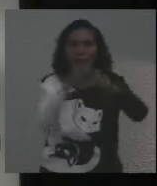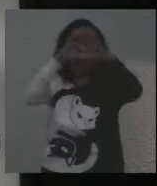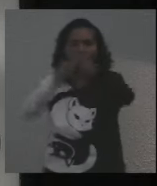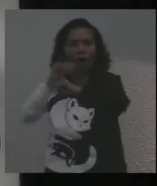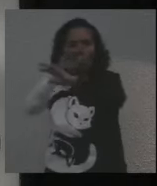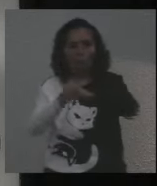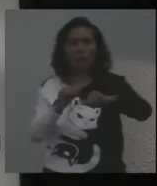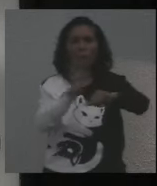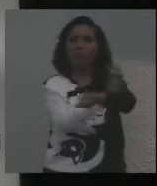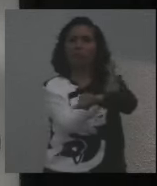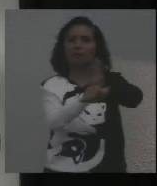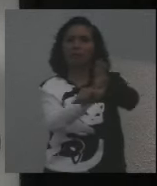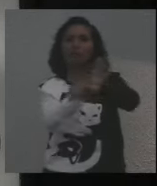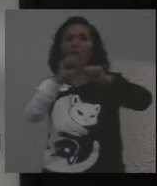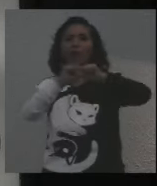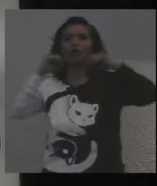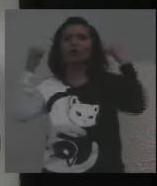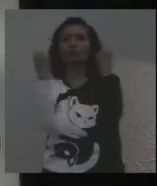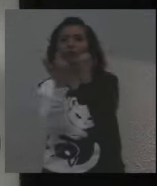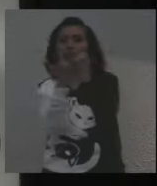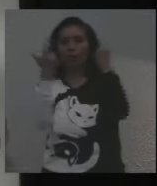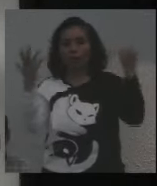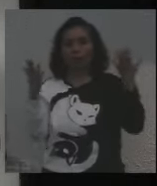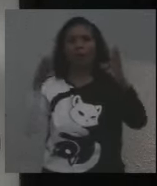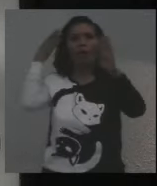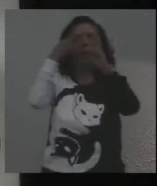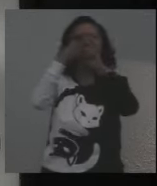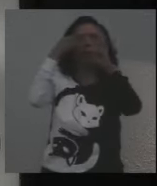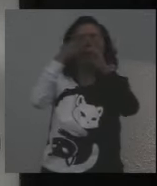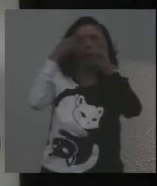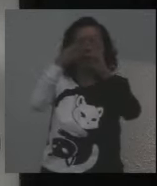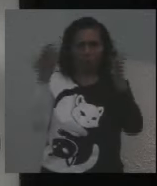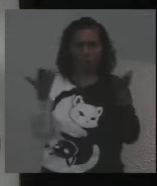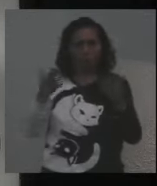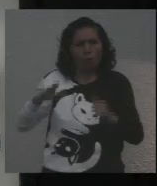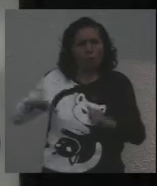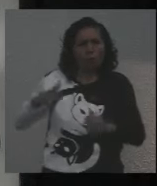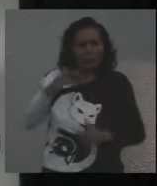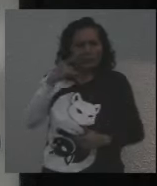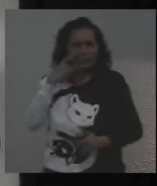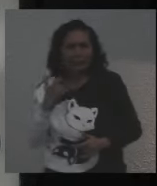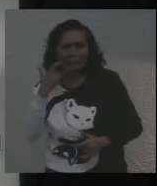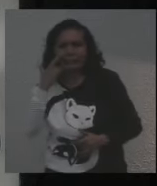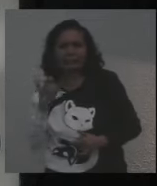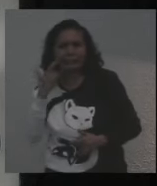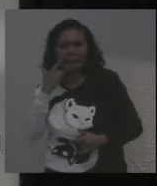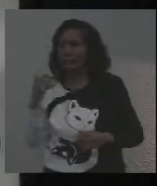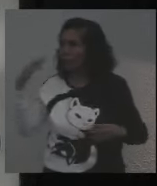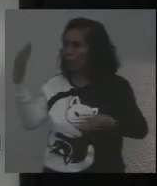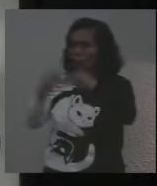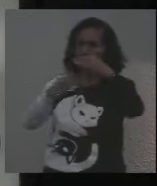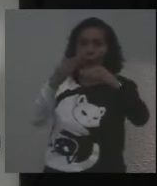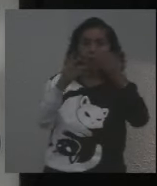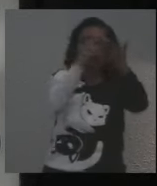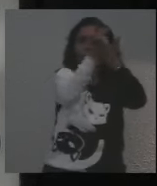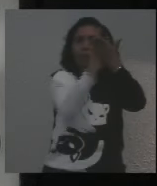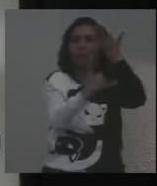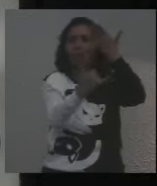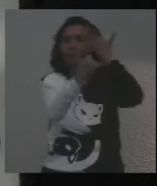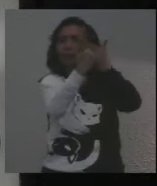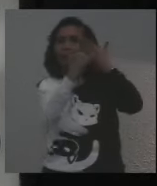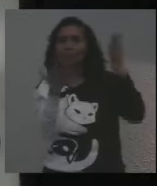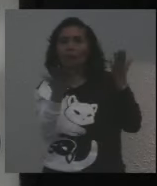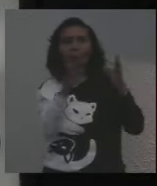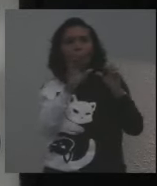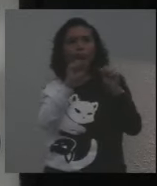por el bienestar y desarrollo de anar el objetivo sumar esfuerzos trabajar todas y todos en un proyecto colectivo que